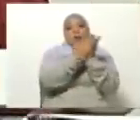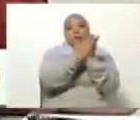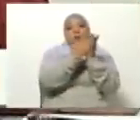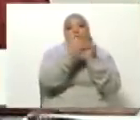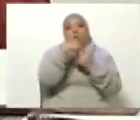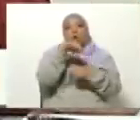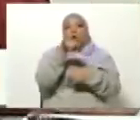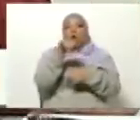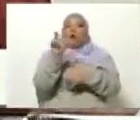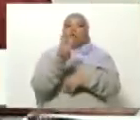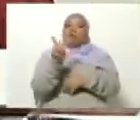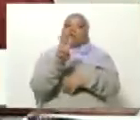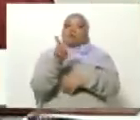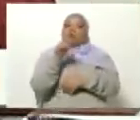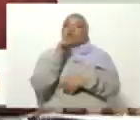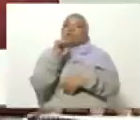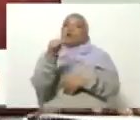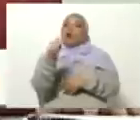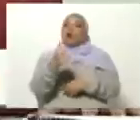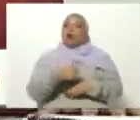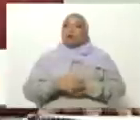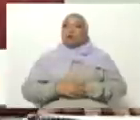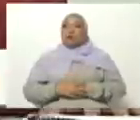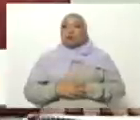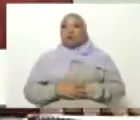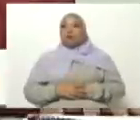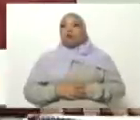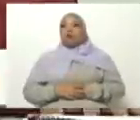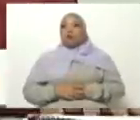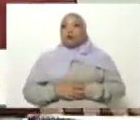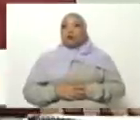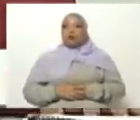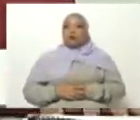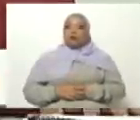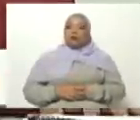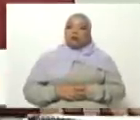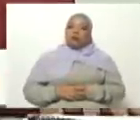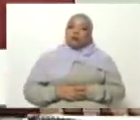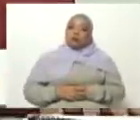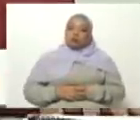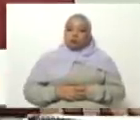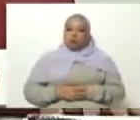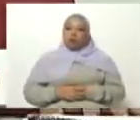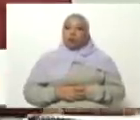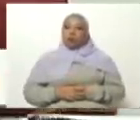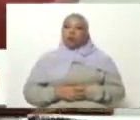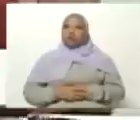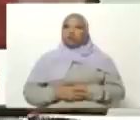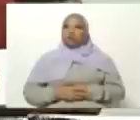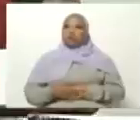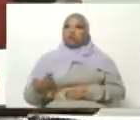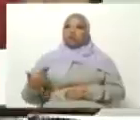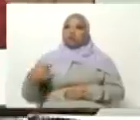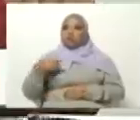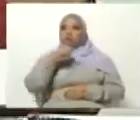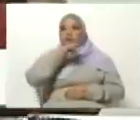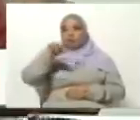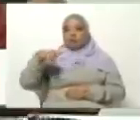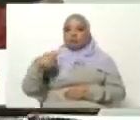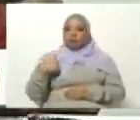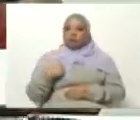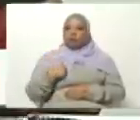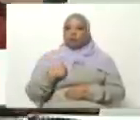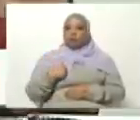Venezuela hizo tarde los trámites. Mentira, ellos saben que es mentira. Saben que es mentira. Para